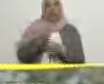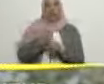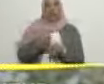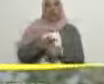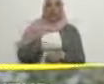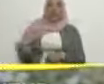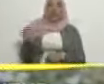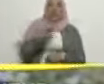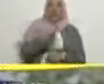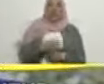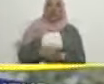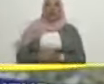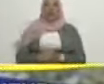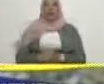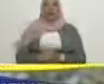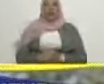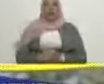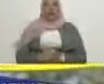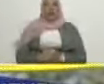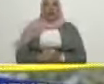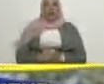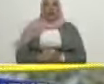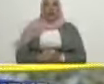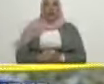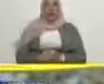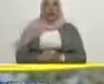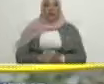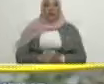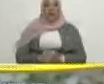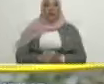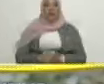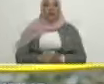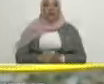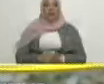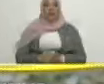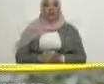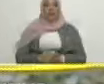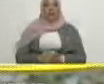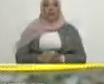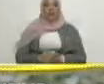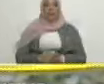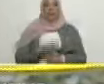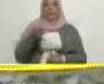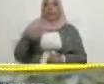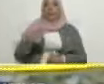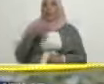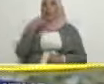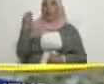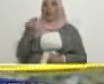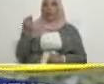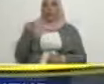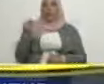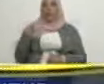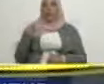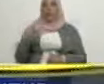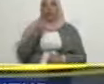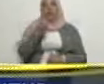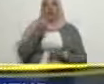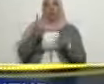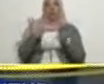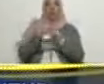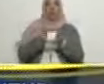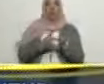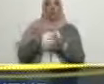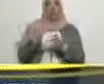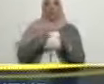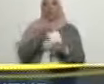mes para que ellos activen lo que me solicitaron. Así es, presidente. Nosotros justamente este 28 de marzo